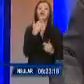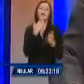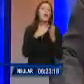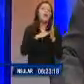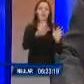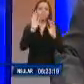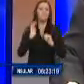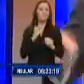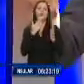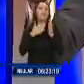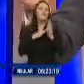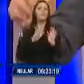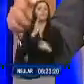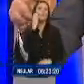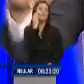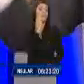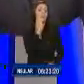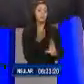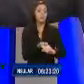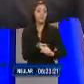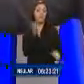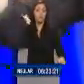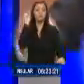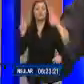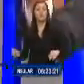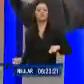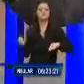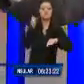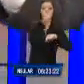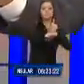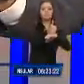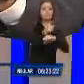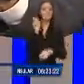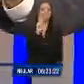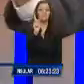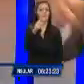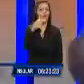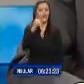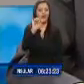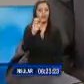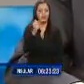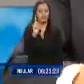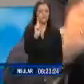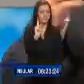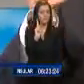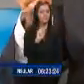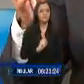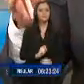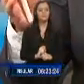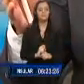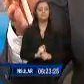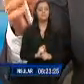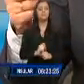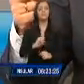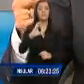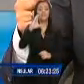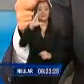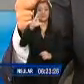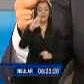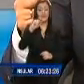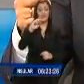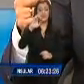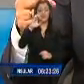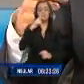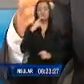Pozo renuncia, a ella le corresponde reemplazar, ahora, y no a la señora Goyes. Pero el tema es el siguiente. El Consejo Nacional Electoral, porque